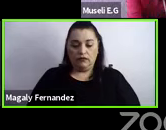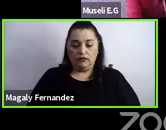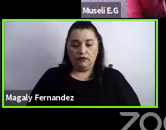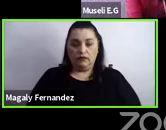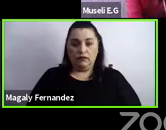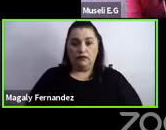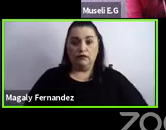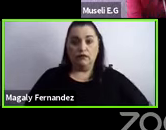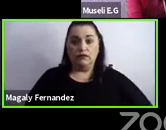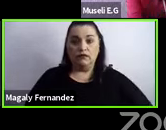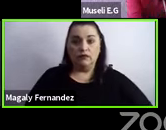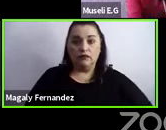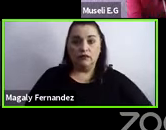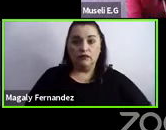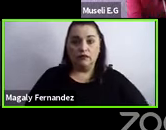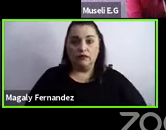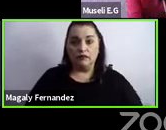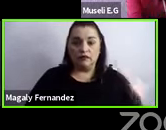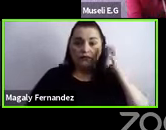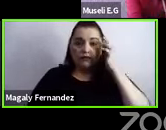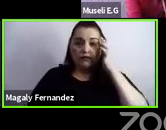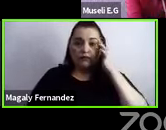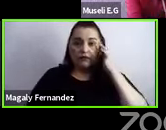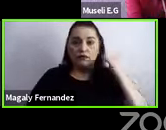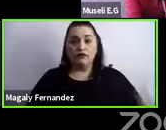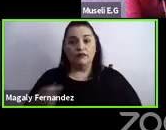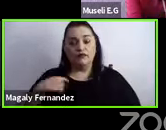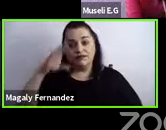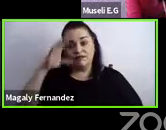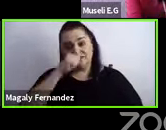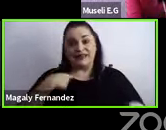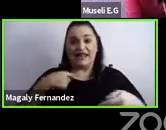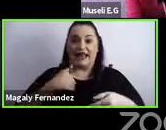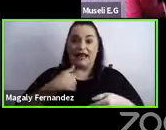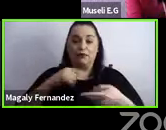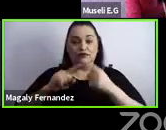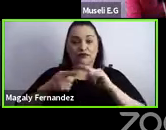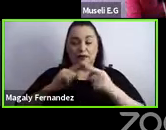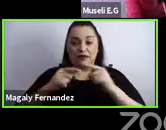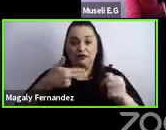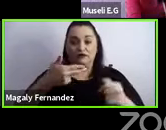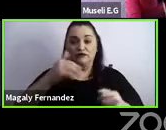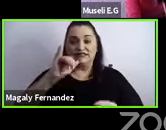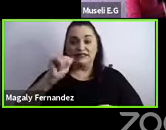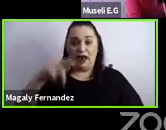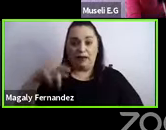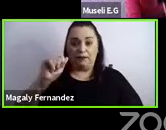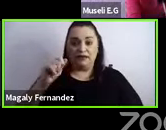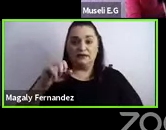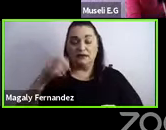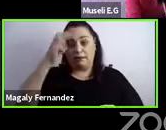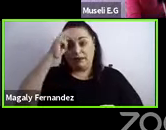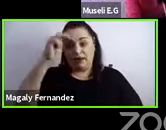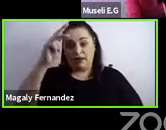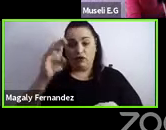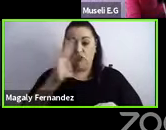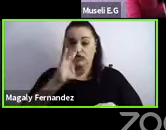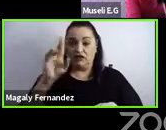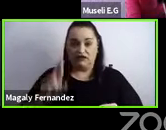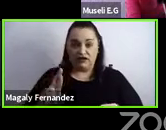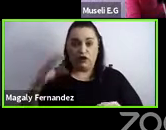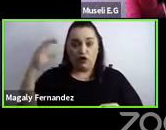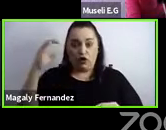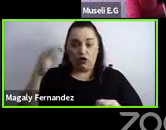y también está José Moya, que es el representante de OPS en Cuba, antes